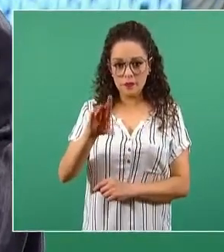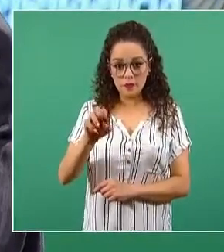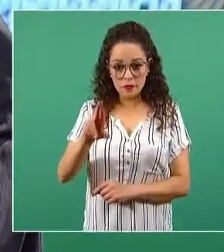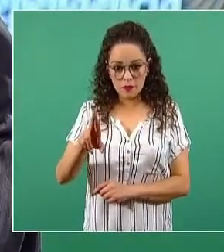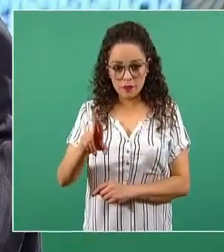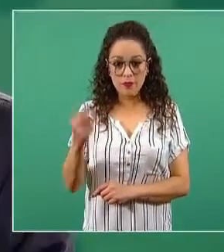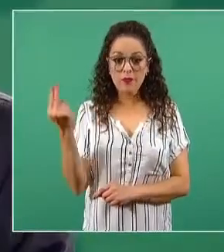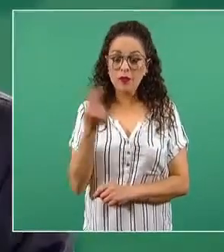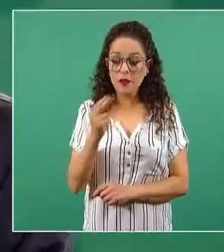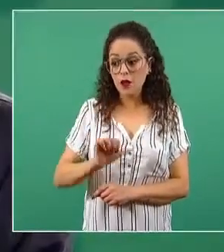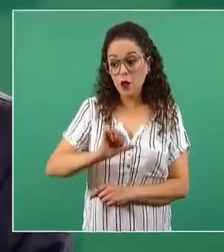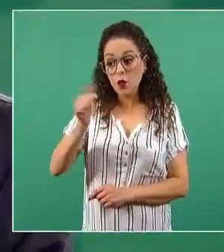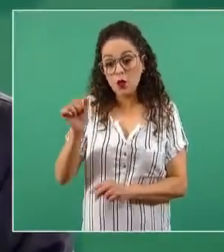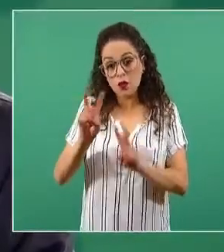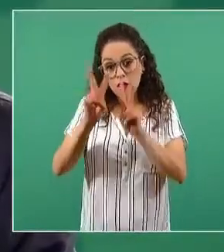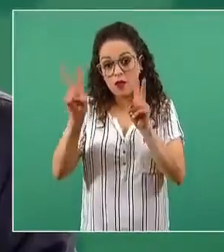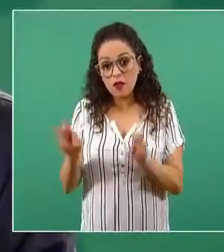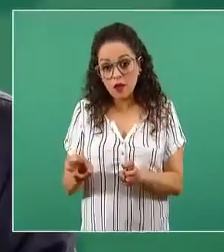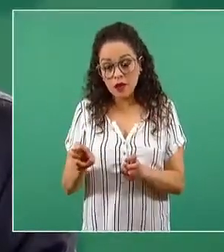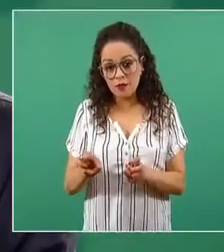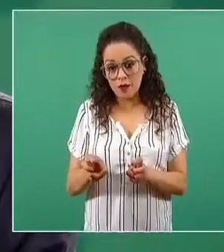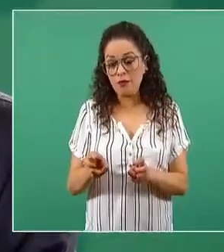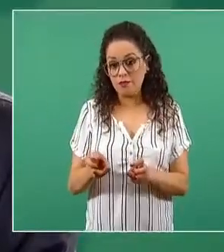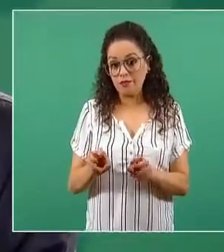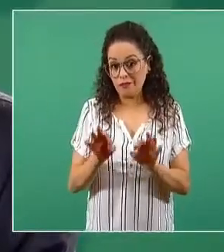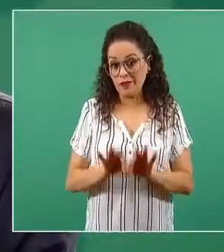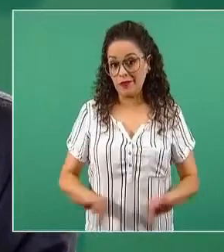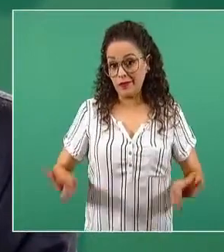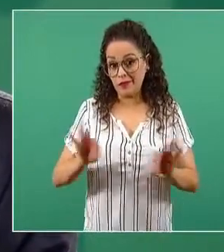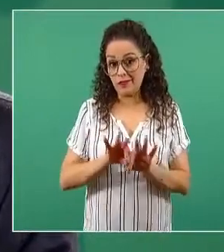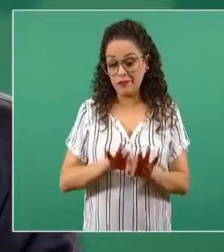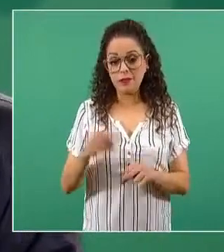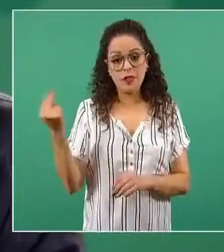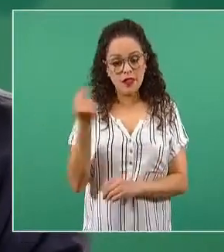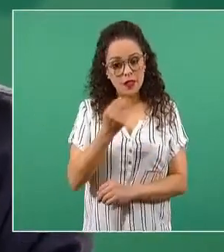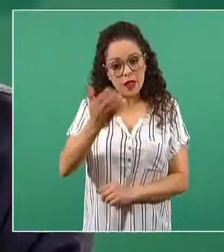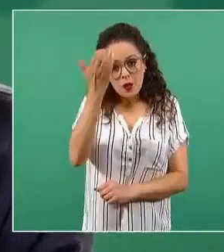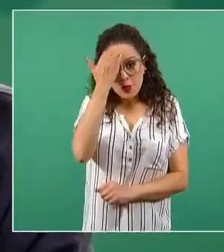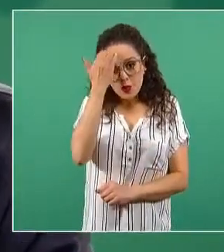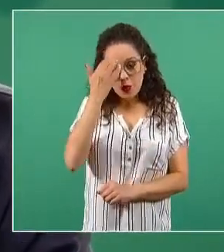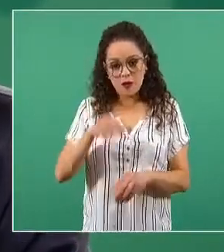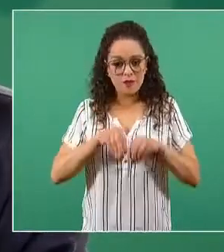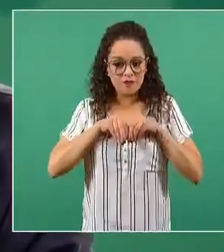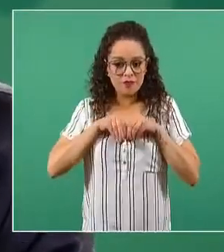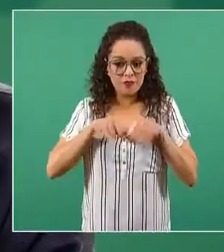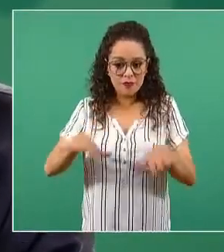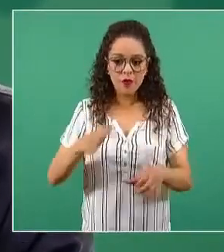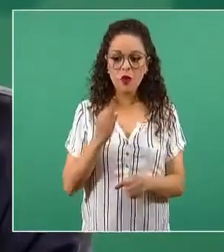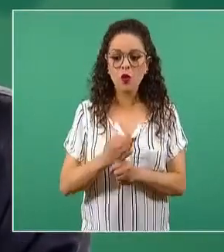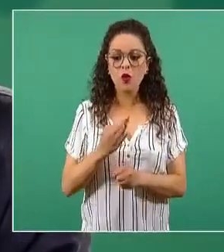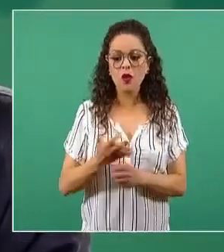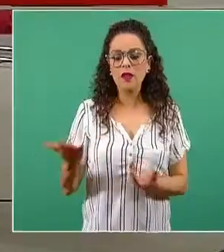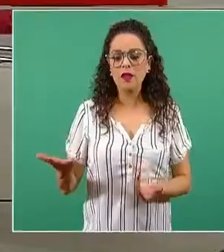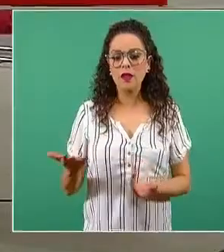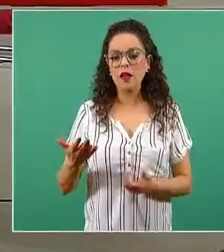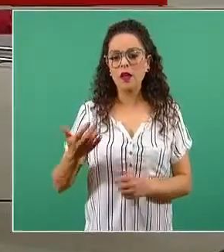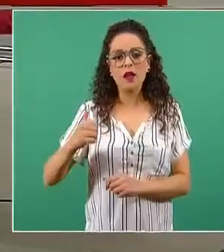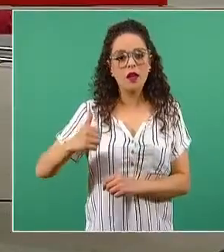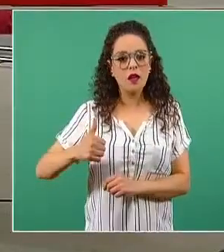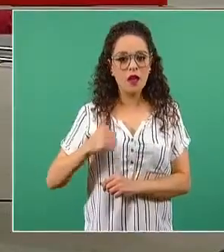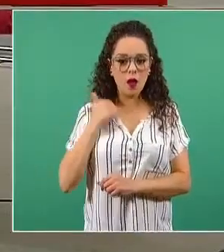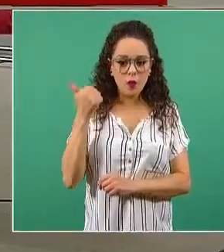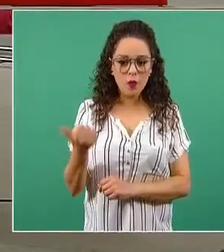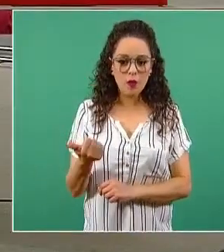otros temas. Tenemos varios temas que nos interesa se conozcan. Aquí hemos aprovechado en este foro